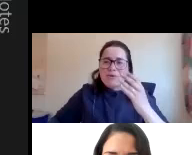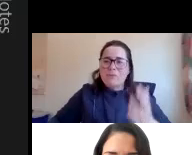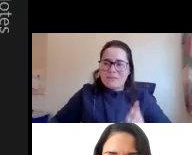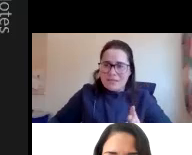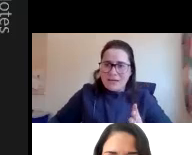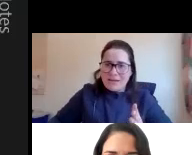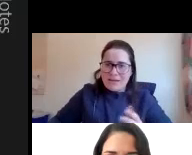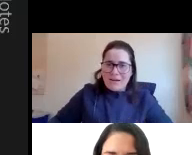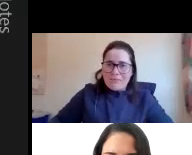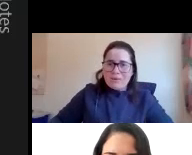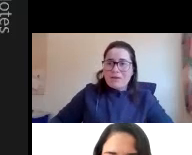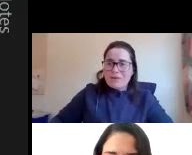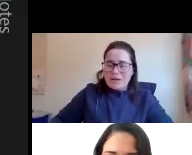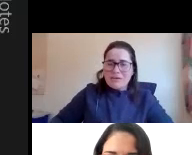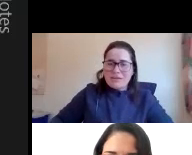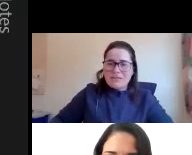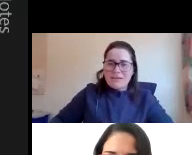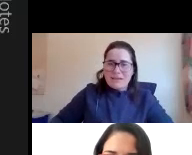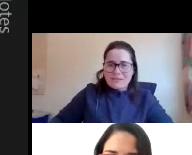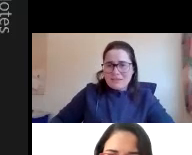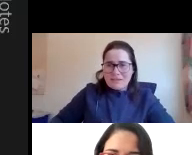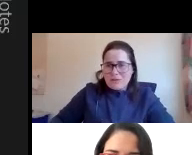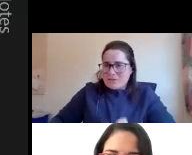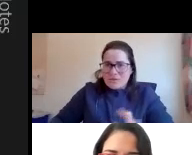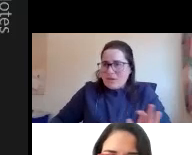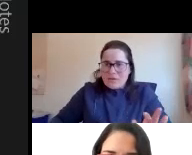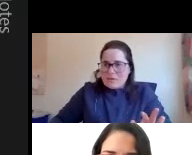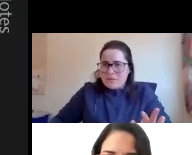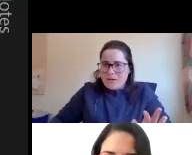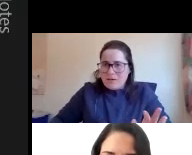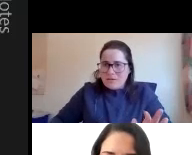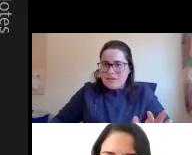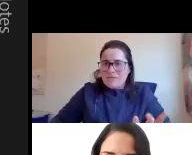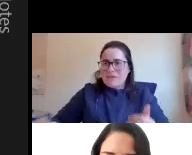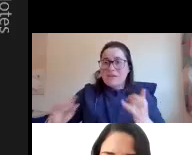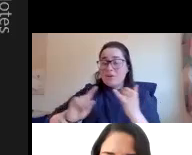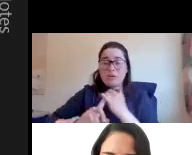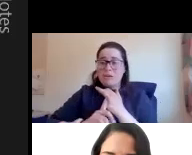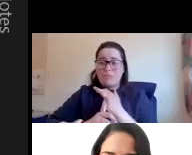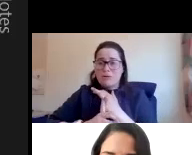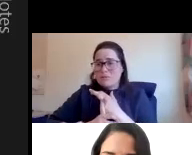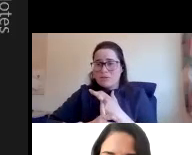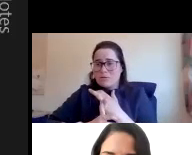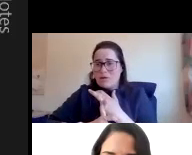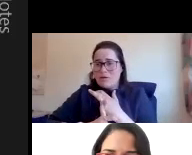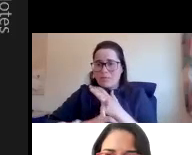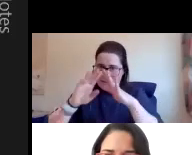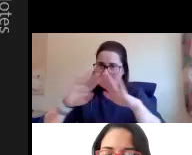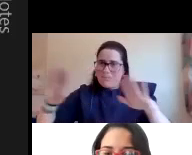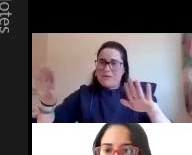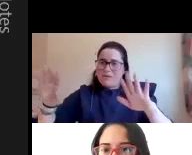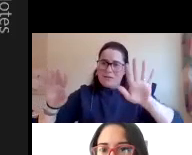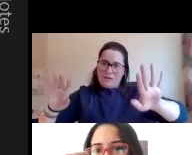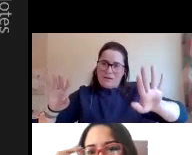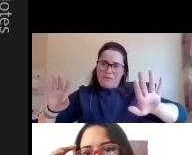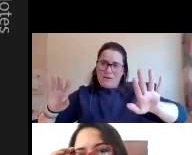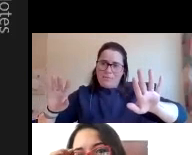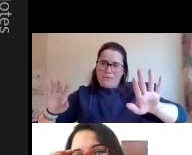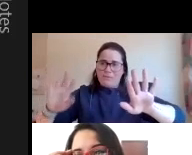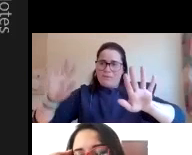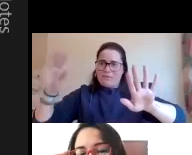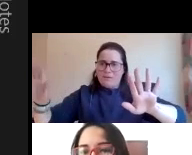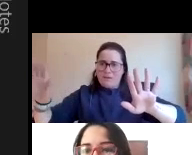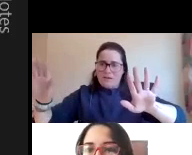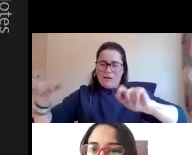técnicamente mejor pensada, porque lograron hacer, esta es recolección de agua residual, significa que no tiene picos cuando llueve, porque hay separación entre agua